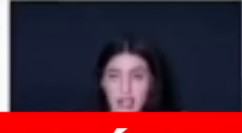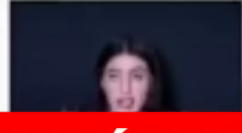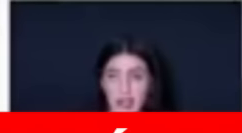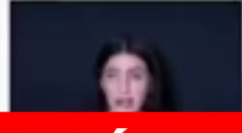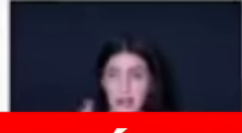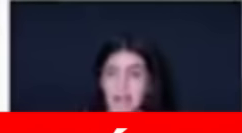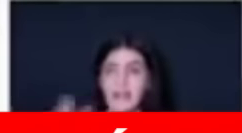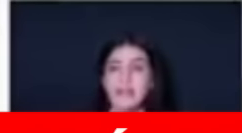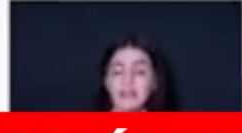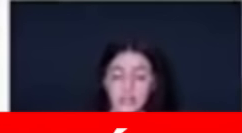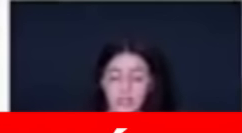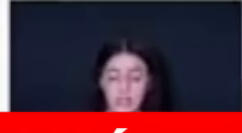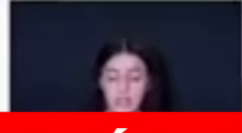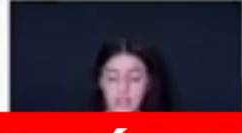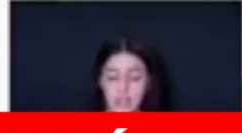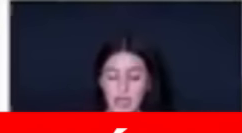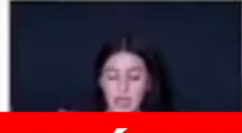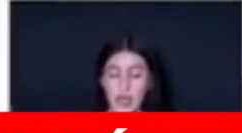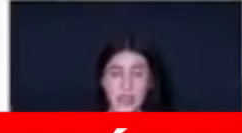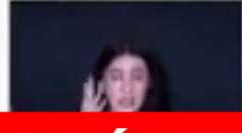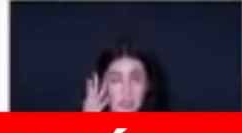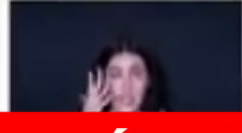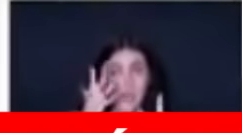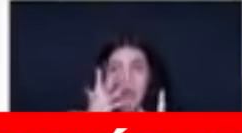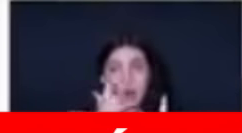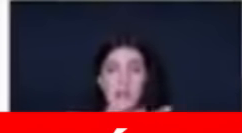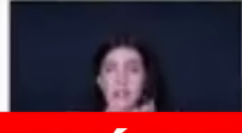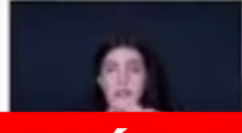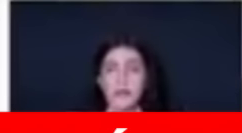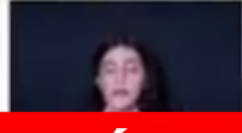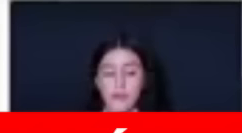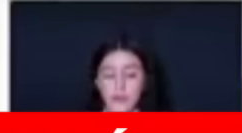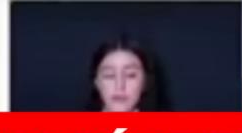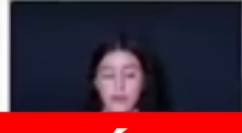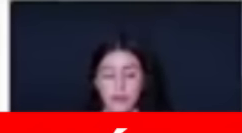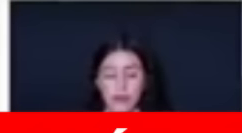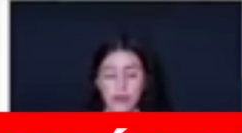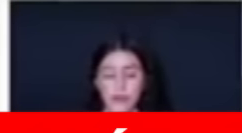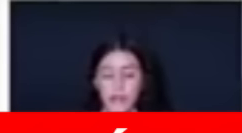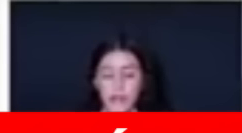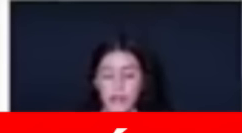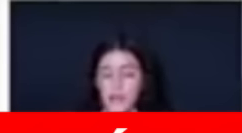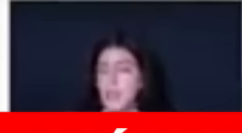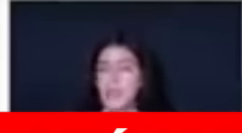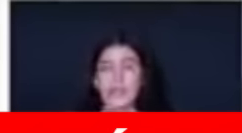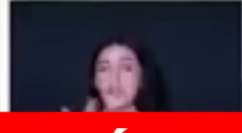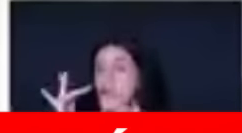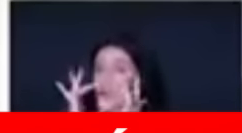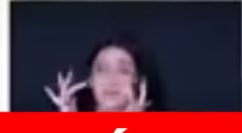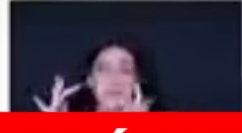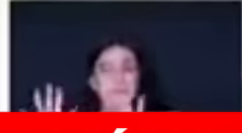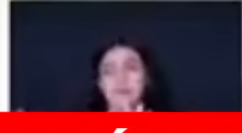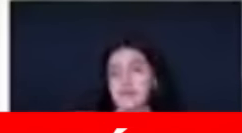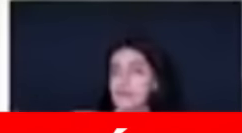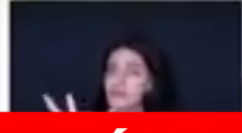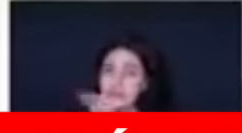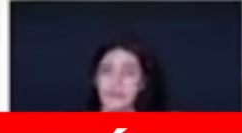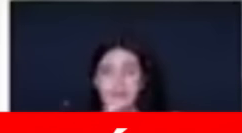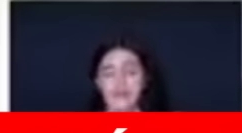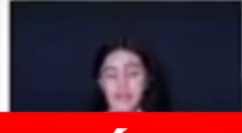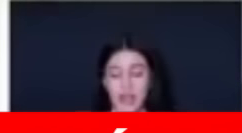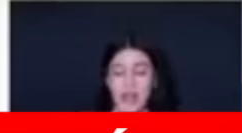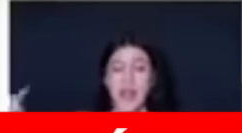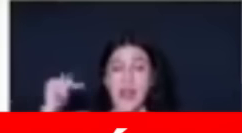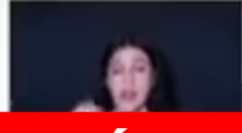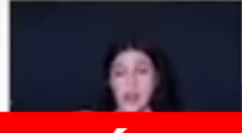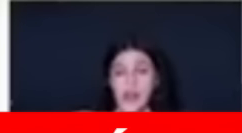Chihuahua. Esa es nuestra causa y nuestra razón de ser y no vamos a retroceder. Aquí